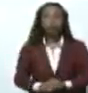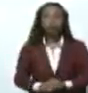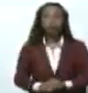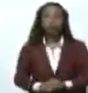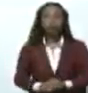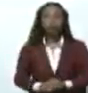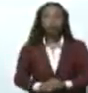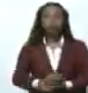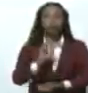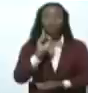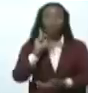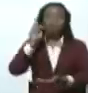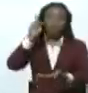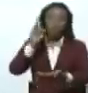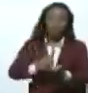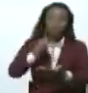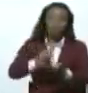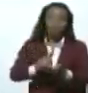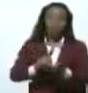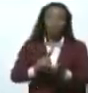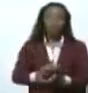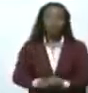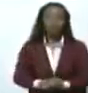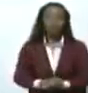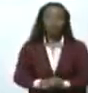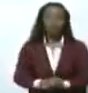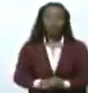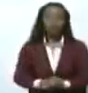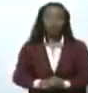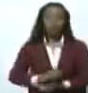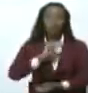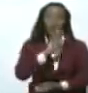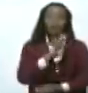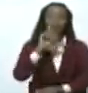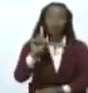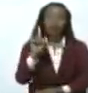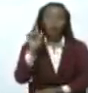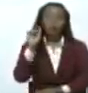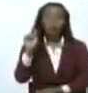y una participación del